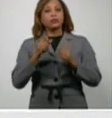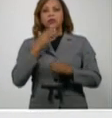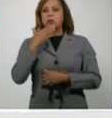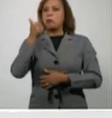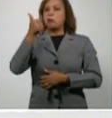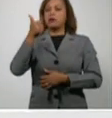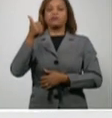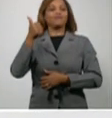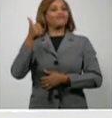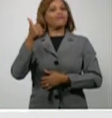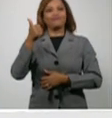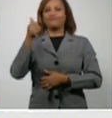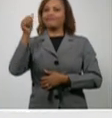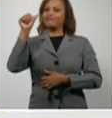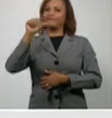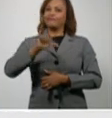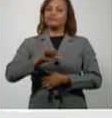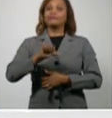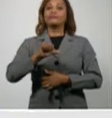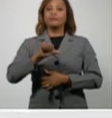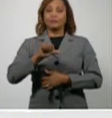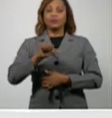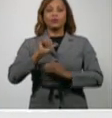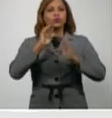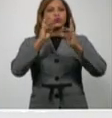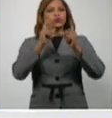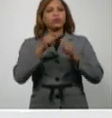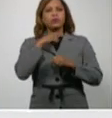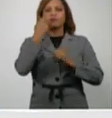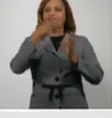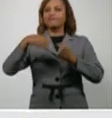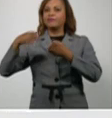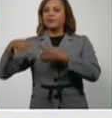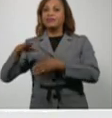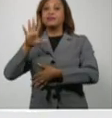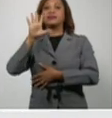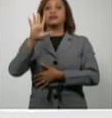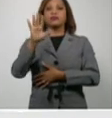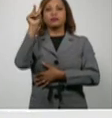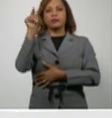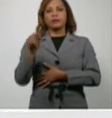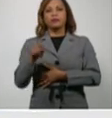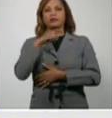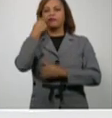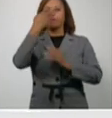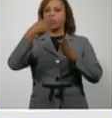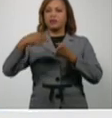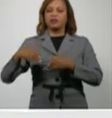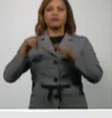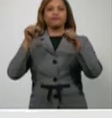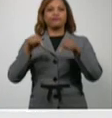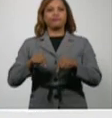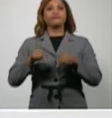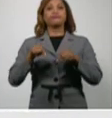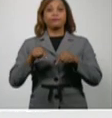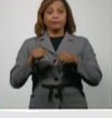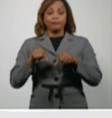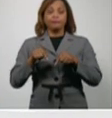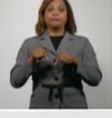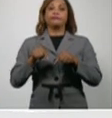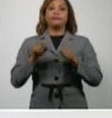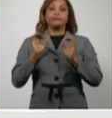favorables, un número igual de fallecidos, 5 fallecidos en el día de hoy. Realmente